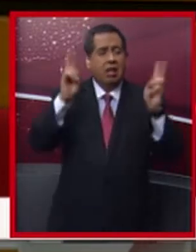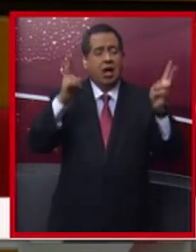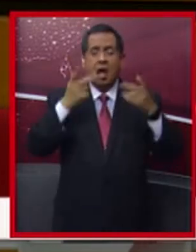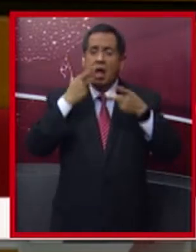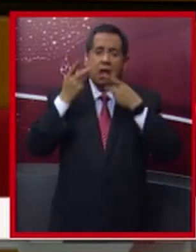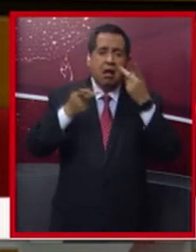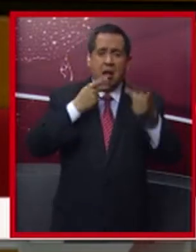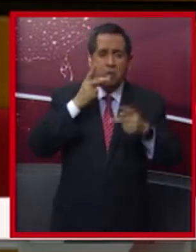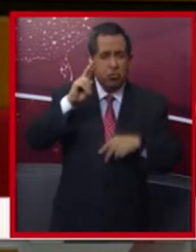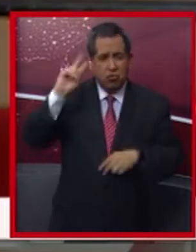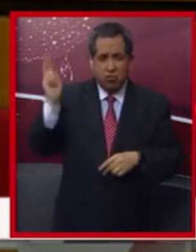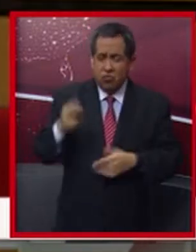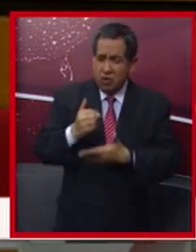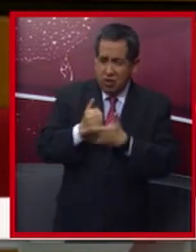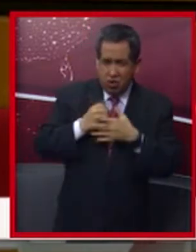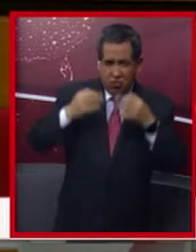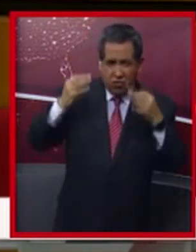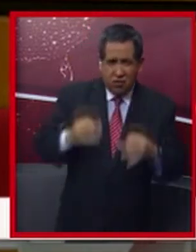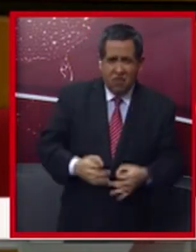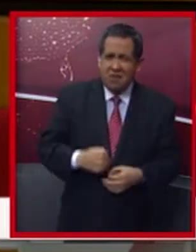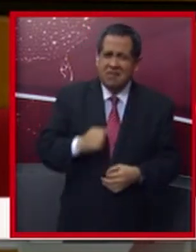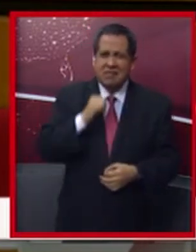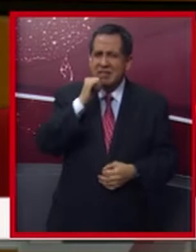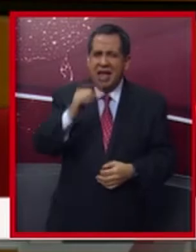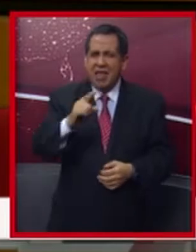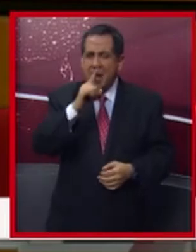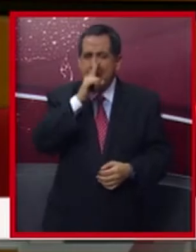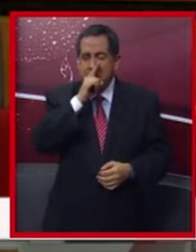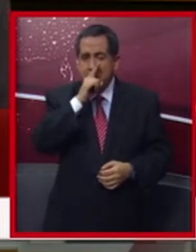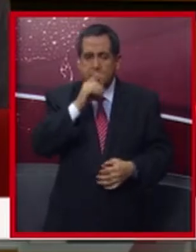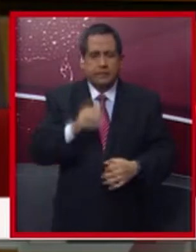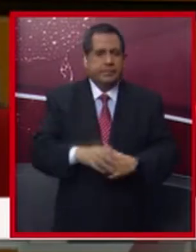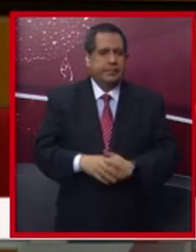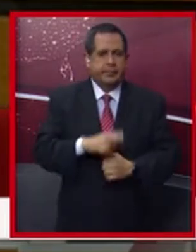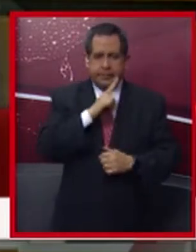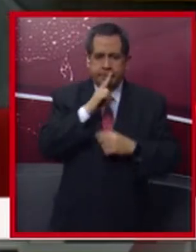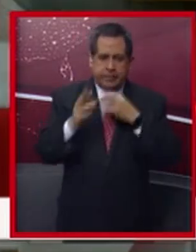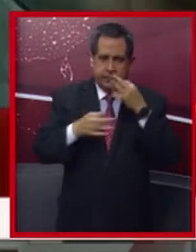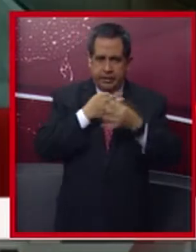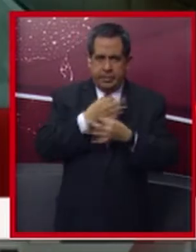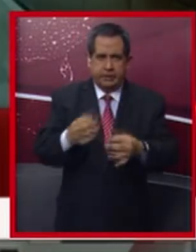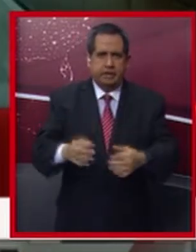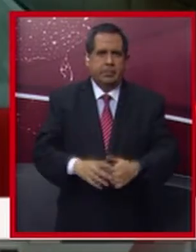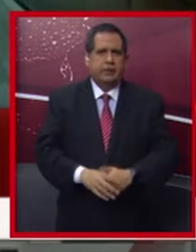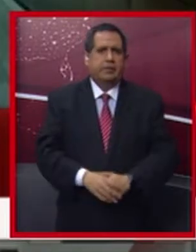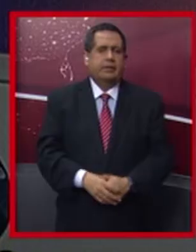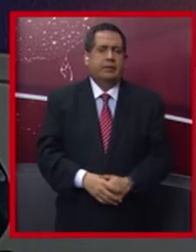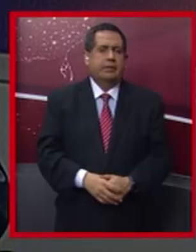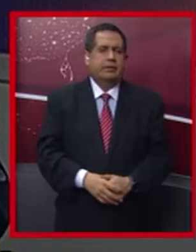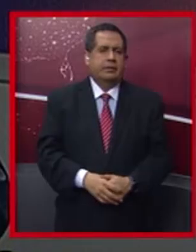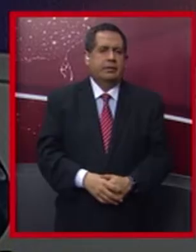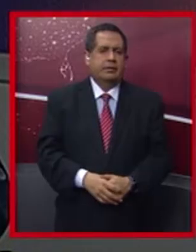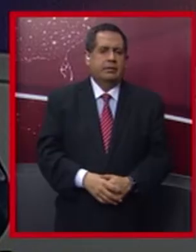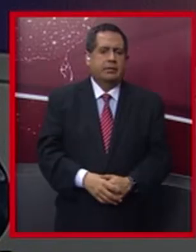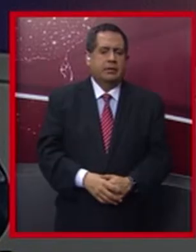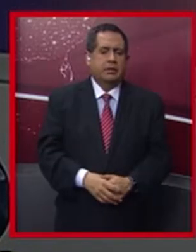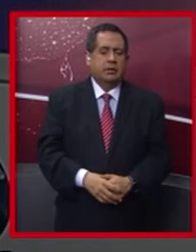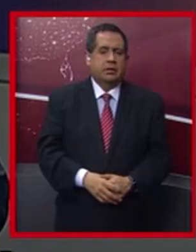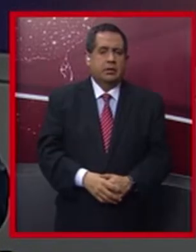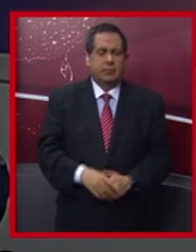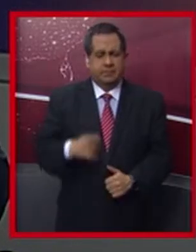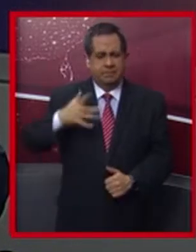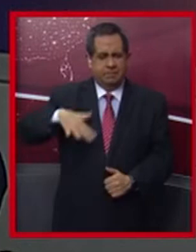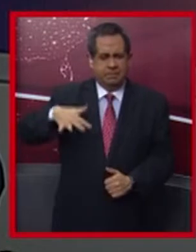postulados teóricos y lejanos de la realidad. Para Noticias del Congreso, Diana Espinosa. Bueno,